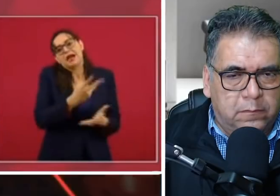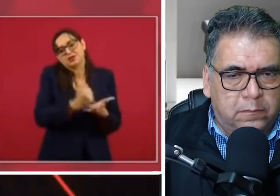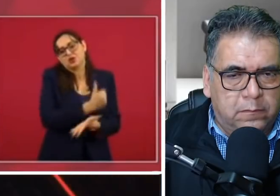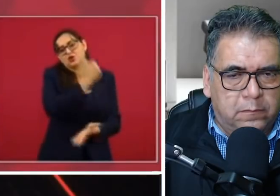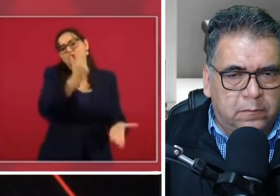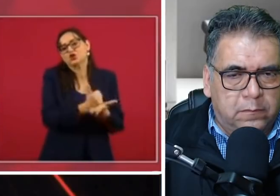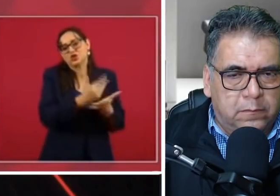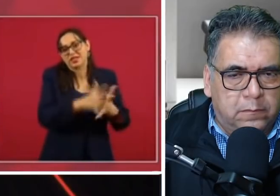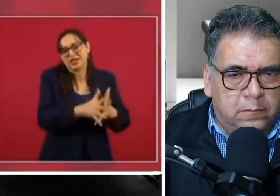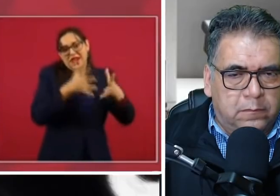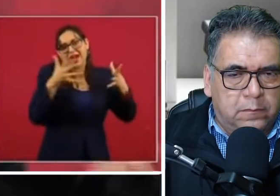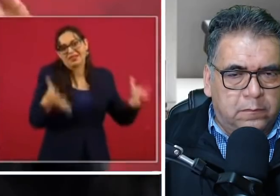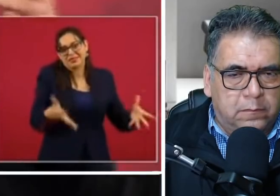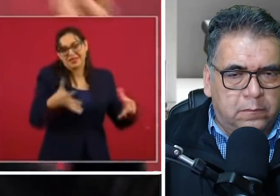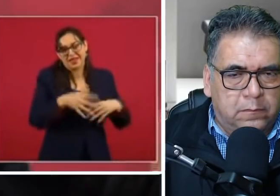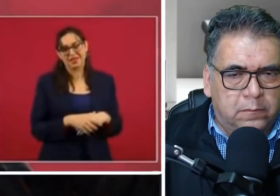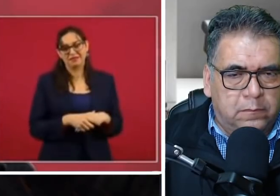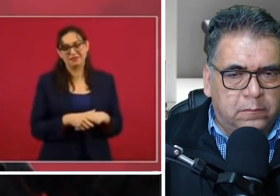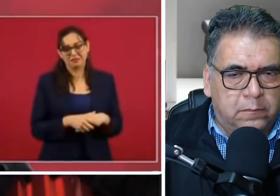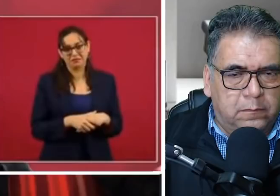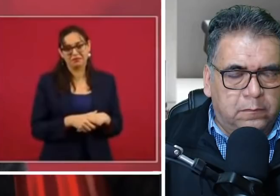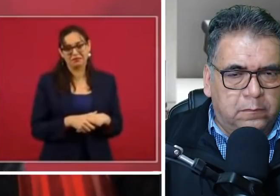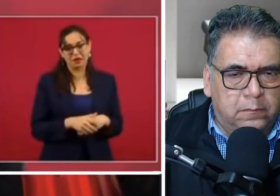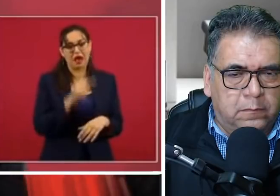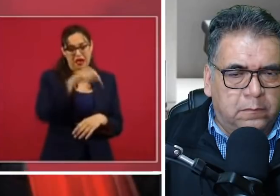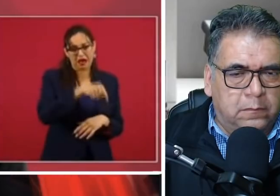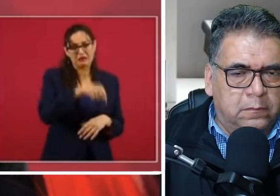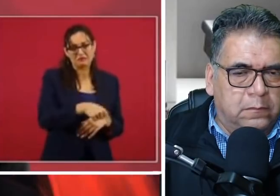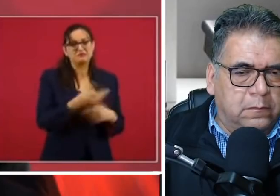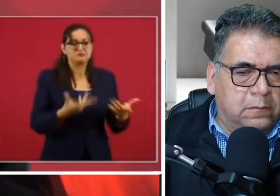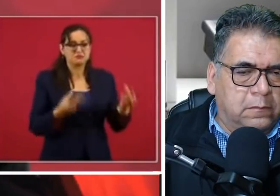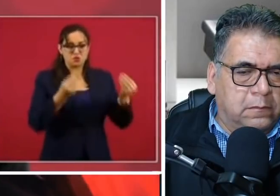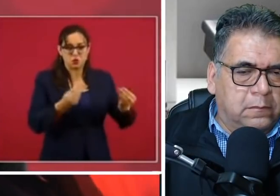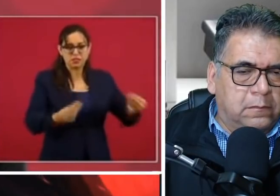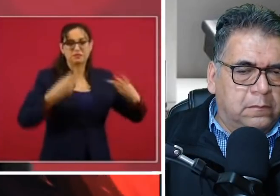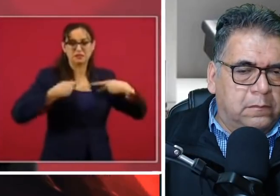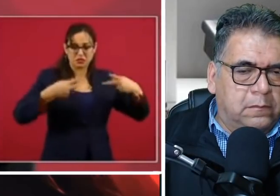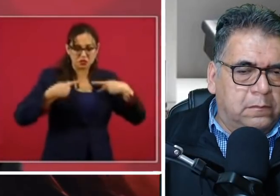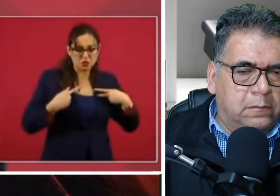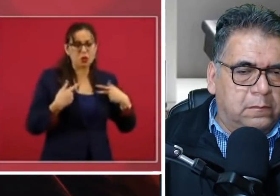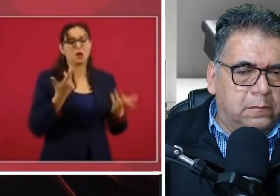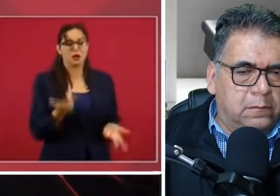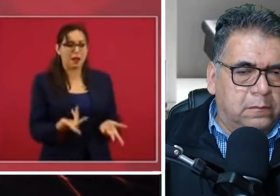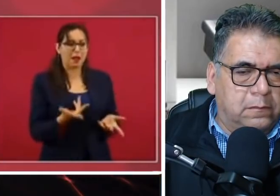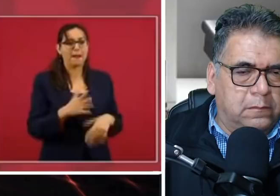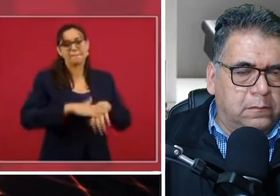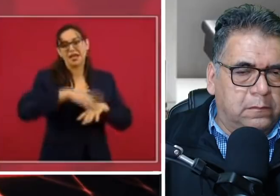ciudades, sí, donde hay más población, cuesta menos